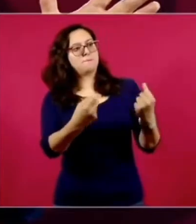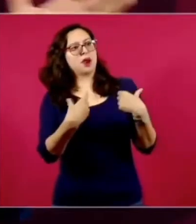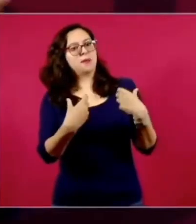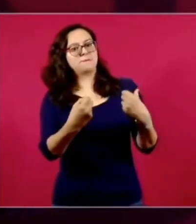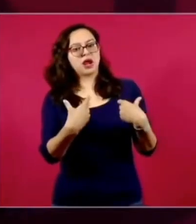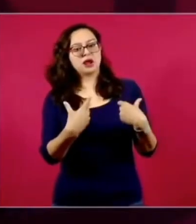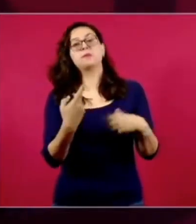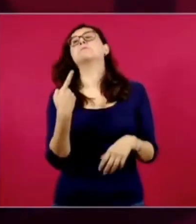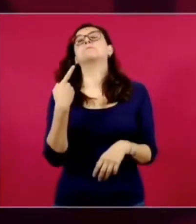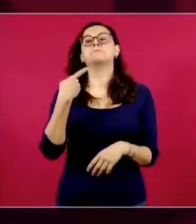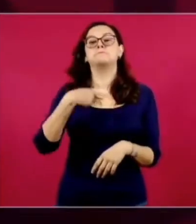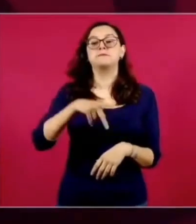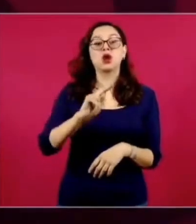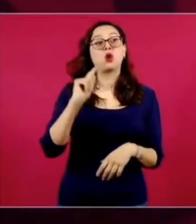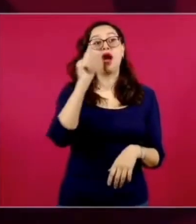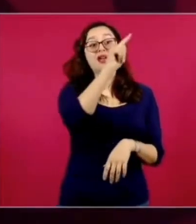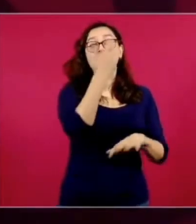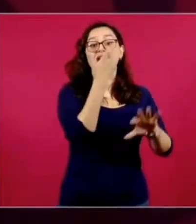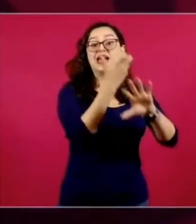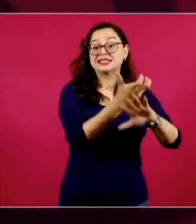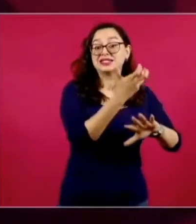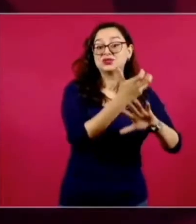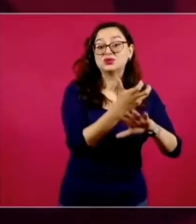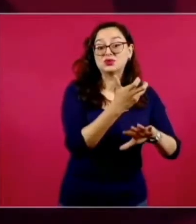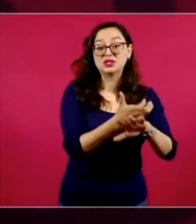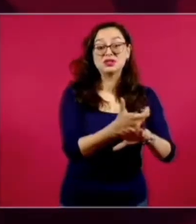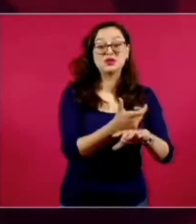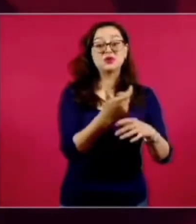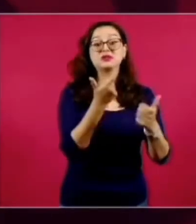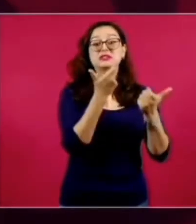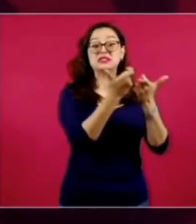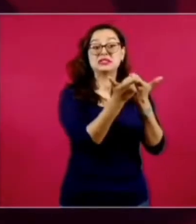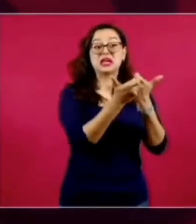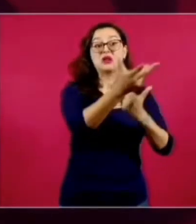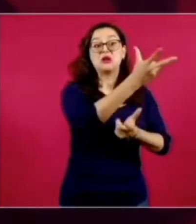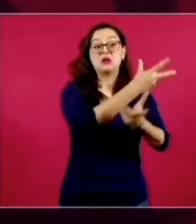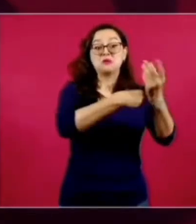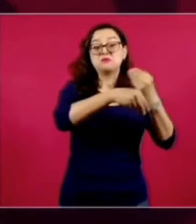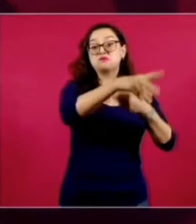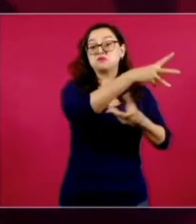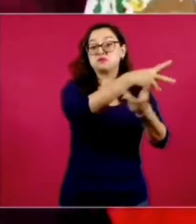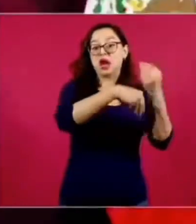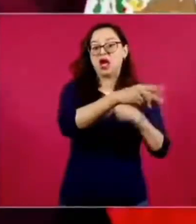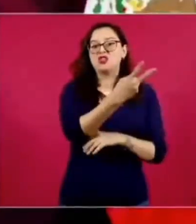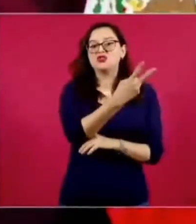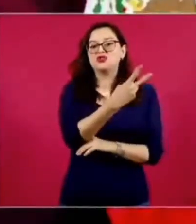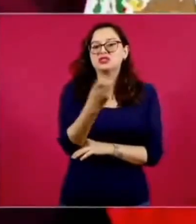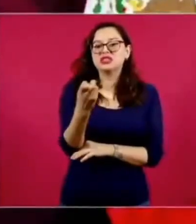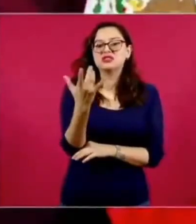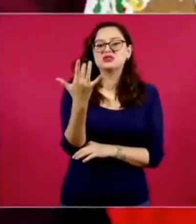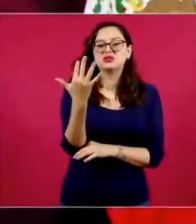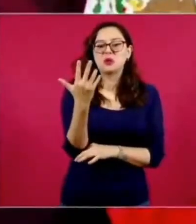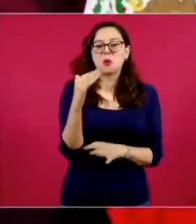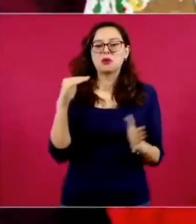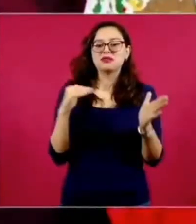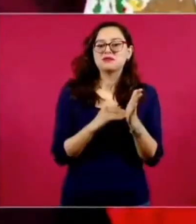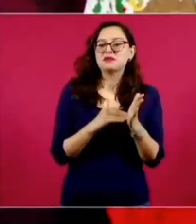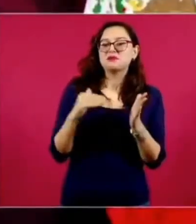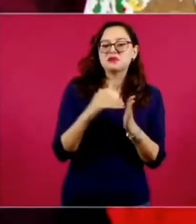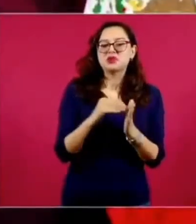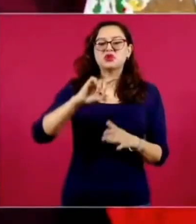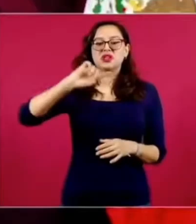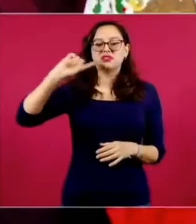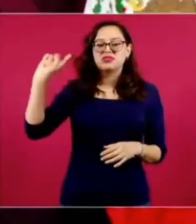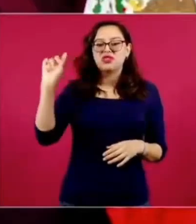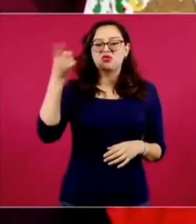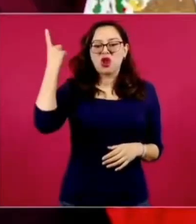aportan a la economía de Estados Unidos alrededor de 250,000